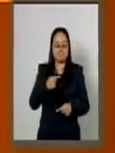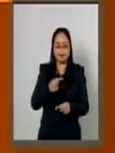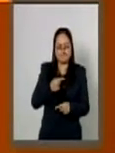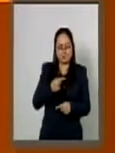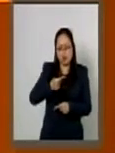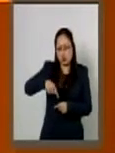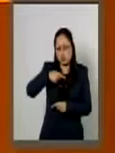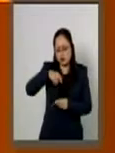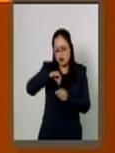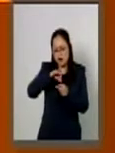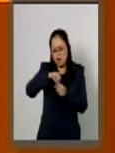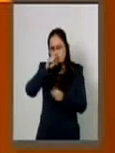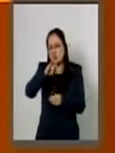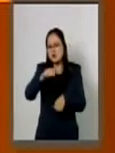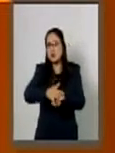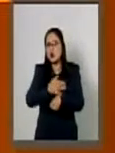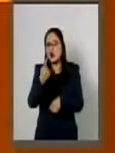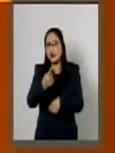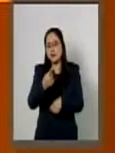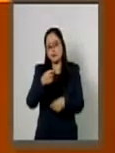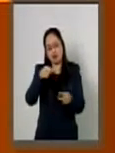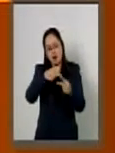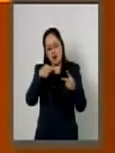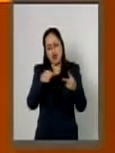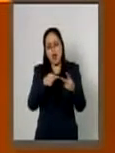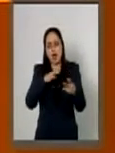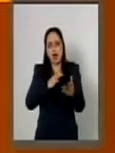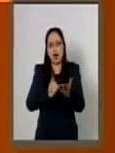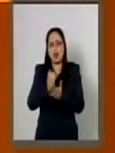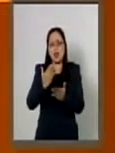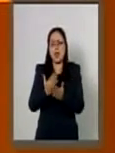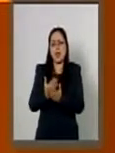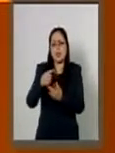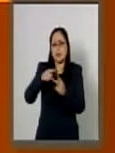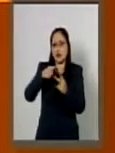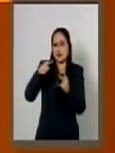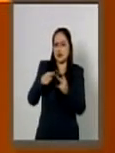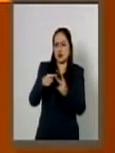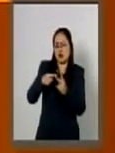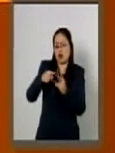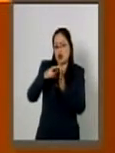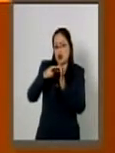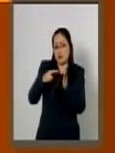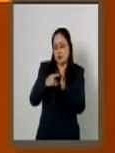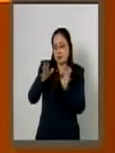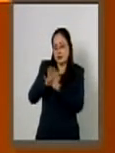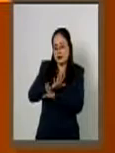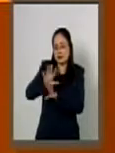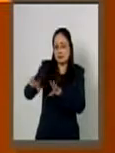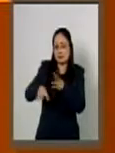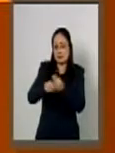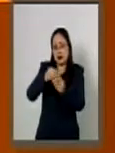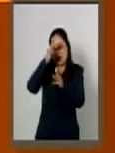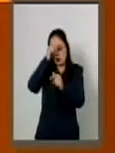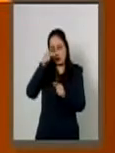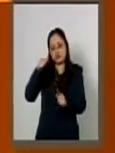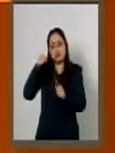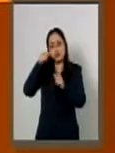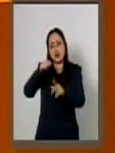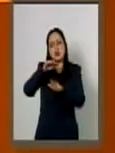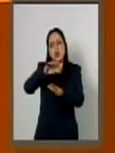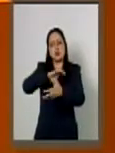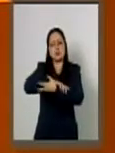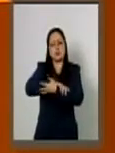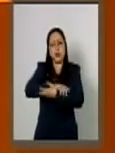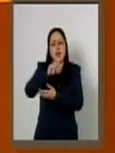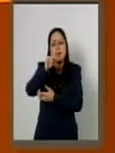a favor de los dictámenes que contienen el primero y segundo protocolo modificatorio al Acuerdo Marco de la Alianza